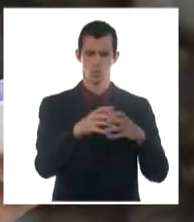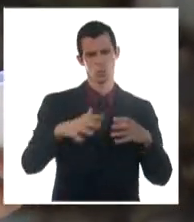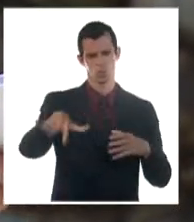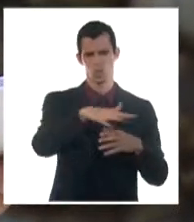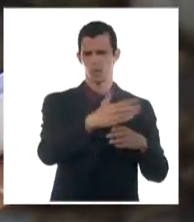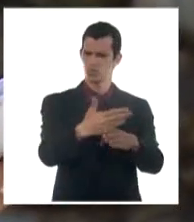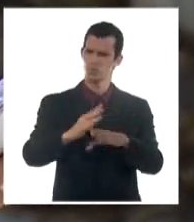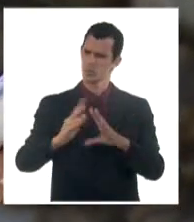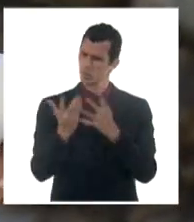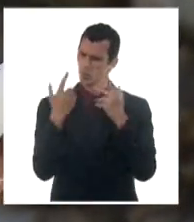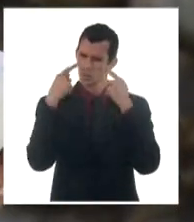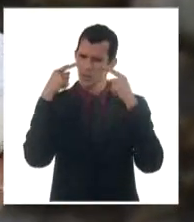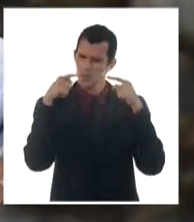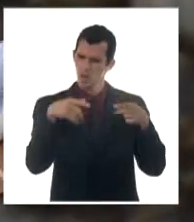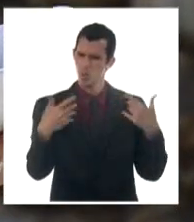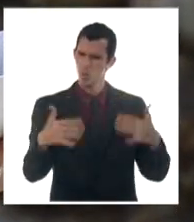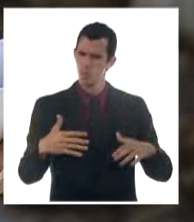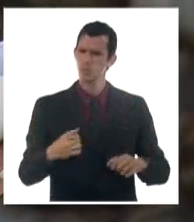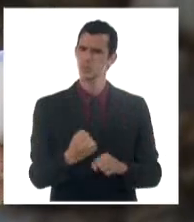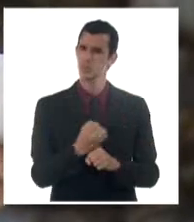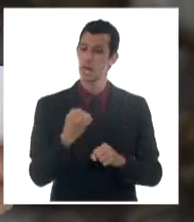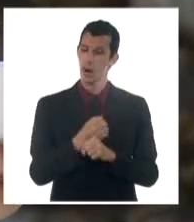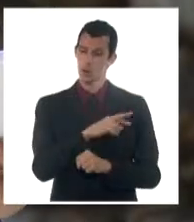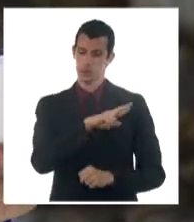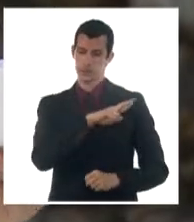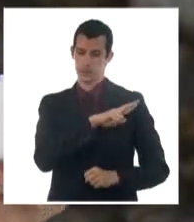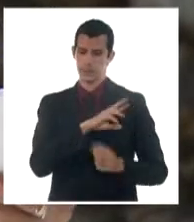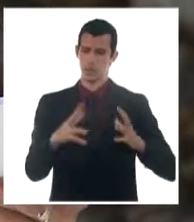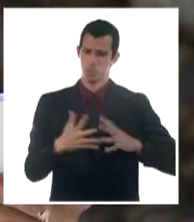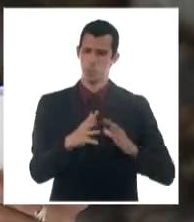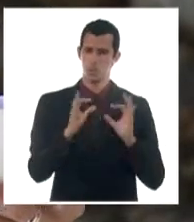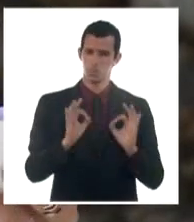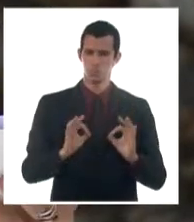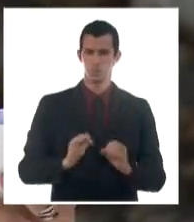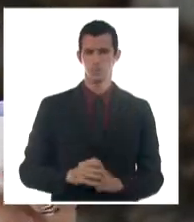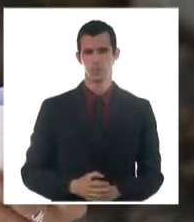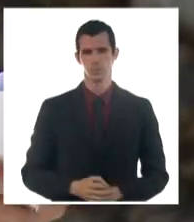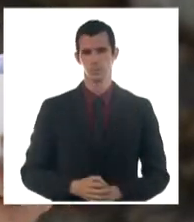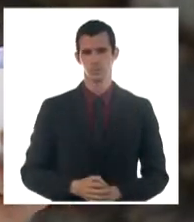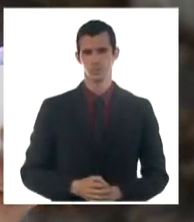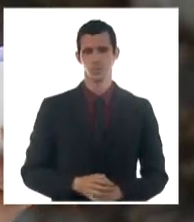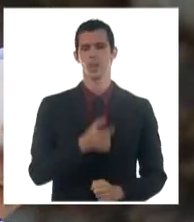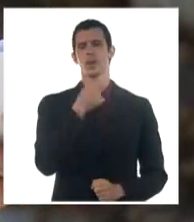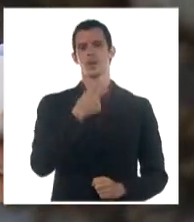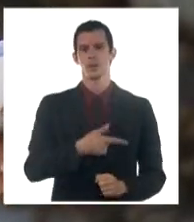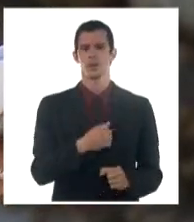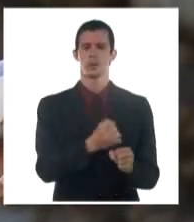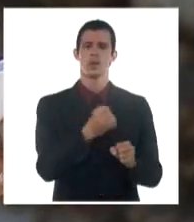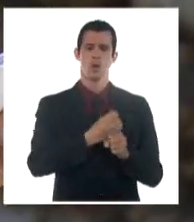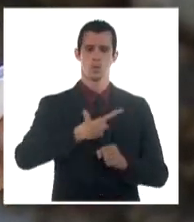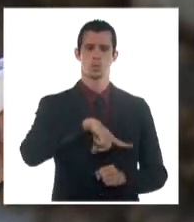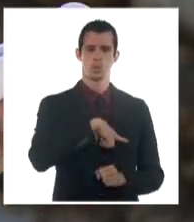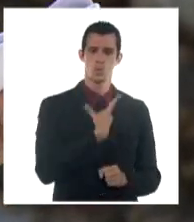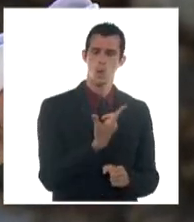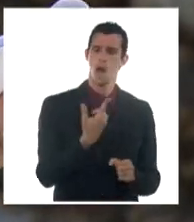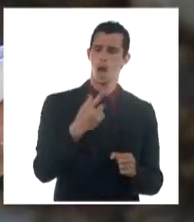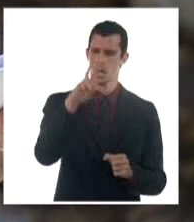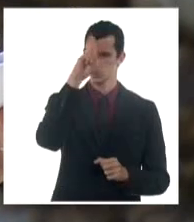laboriosidad, sacrificio y responsabilidad de los trabajadores de cultura, profesionales de la